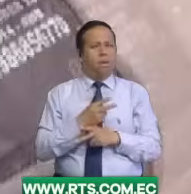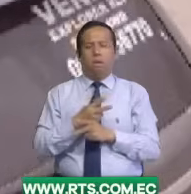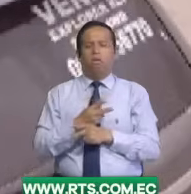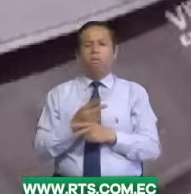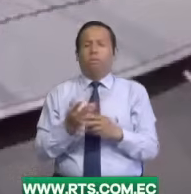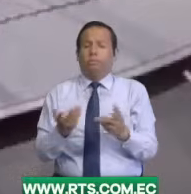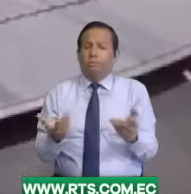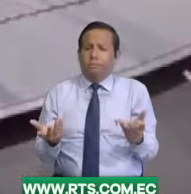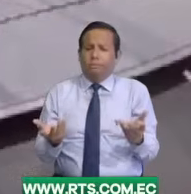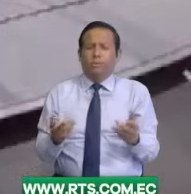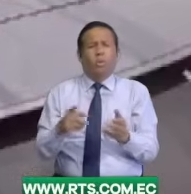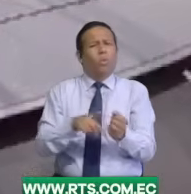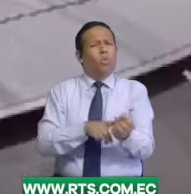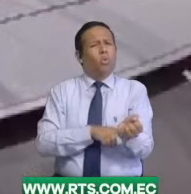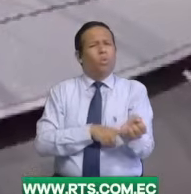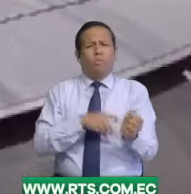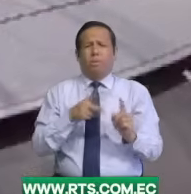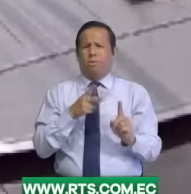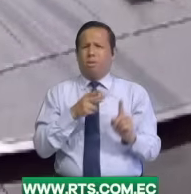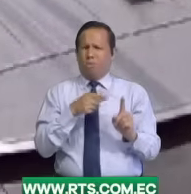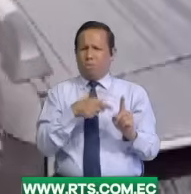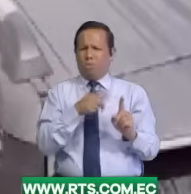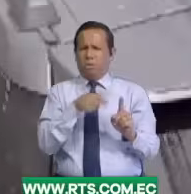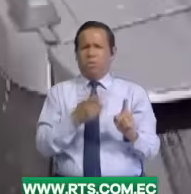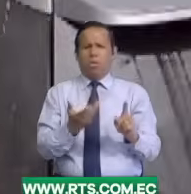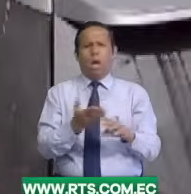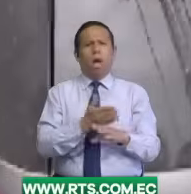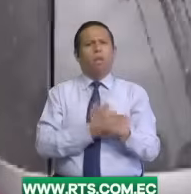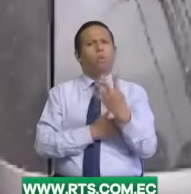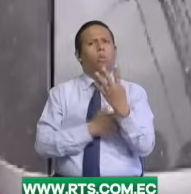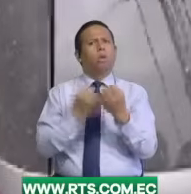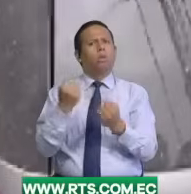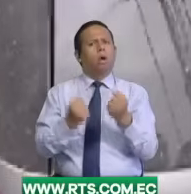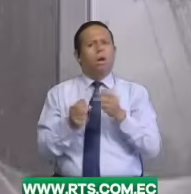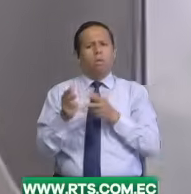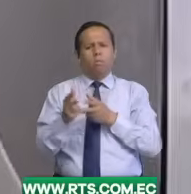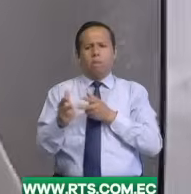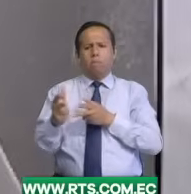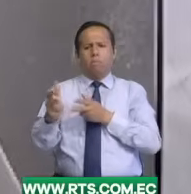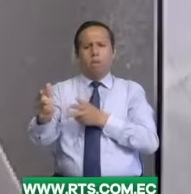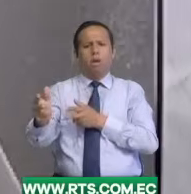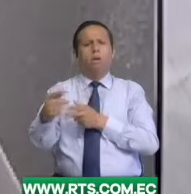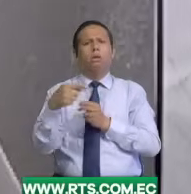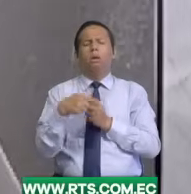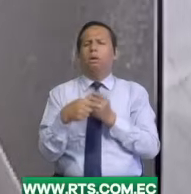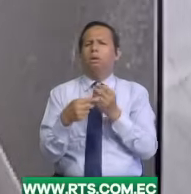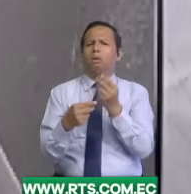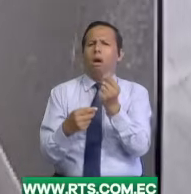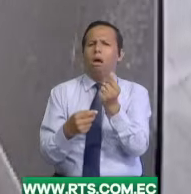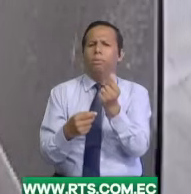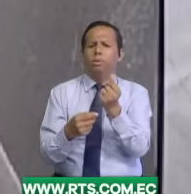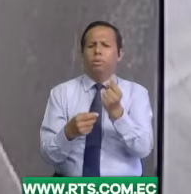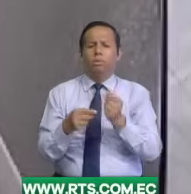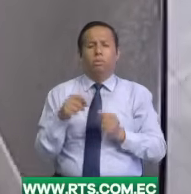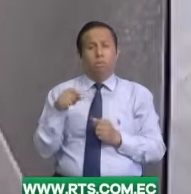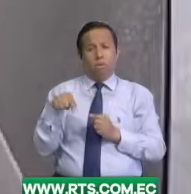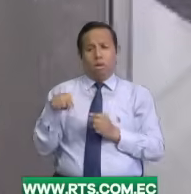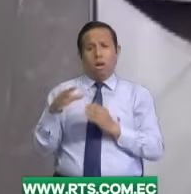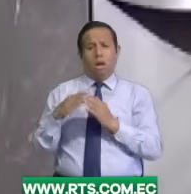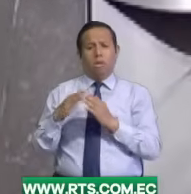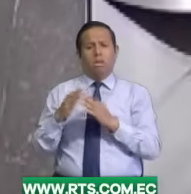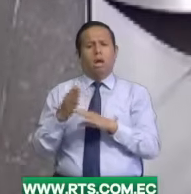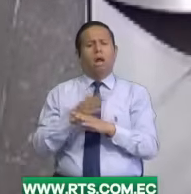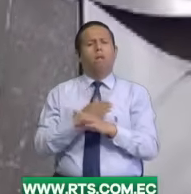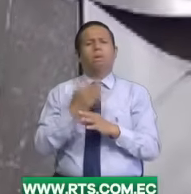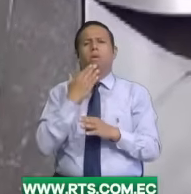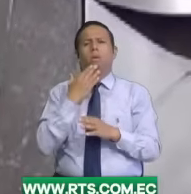tipo, él se ha llevado muchos espejos de aquí. De 4 carros mínimo se ha llevado los espejos. Tiene una velocidad impresionante. De esta casa de aquí se llevó